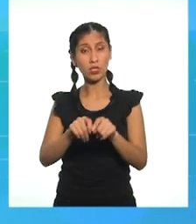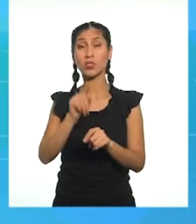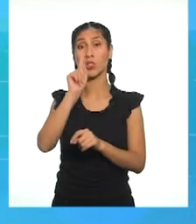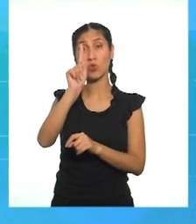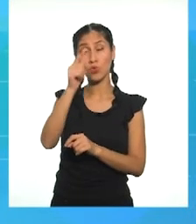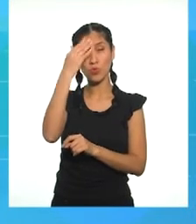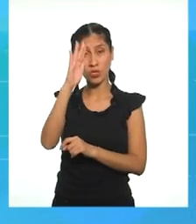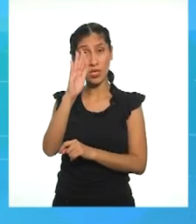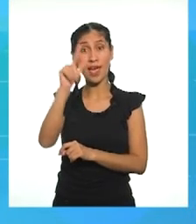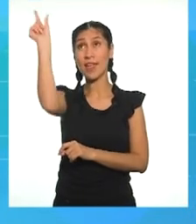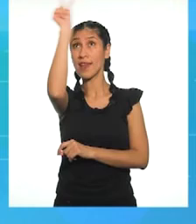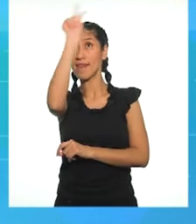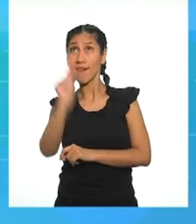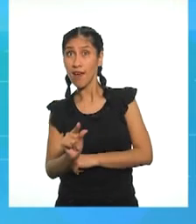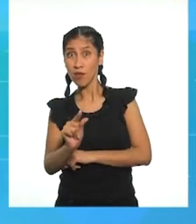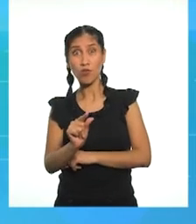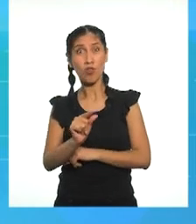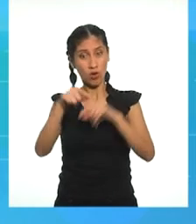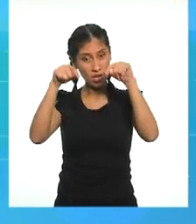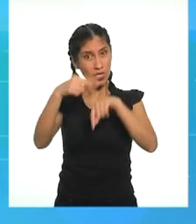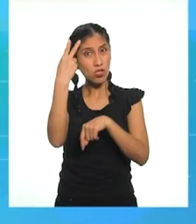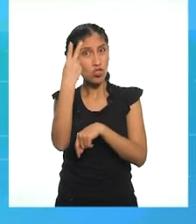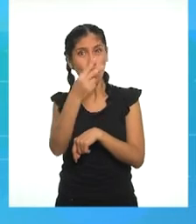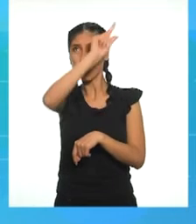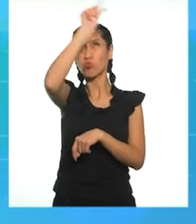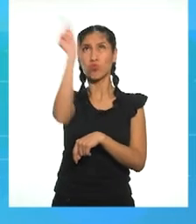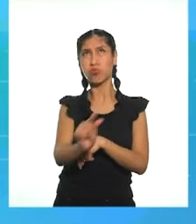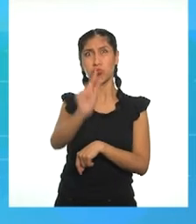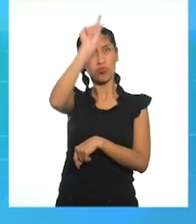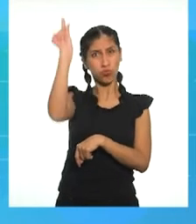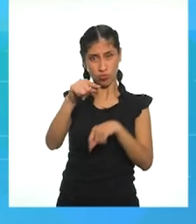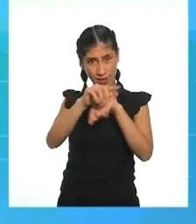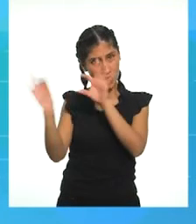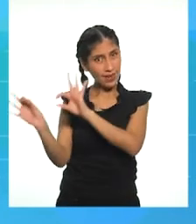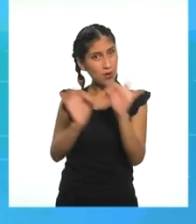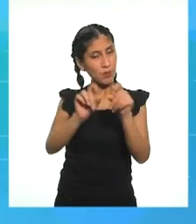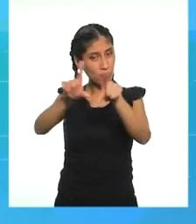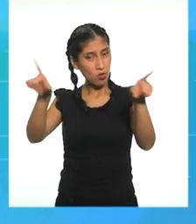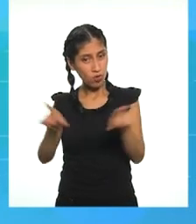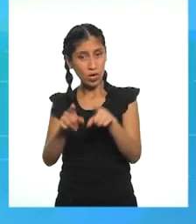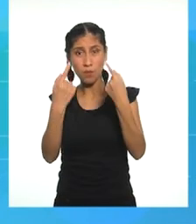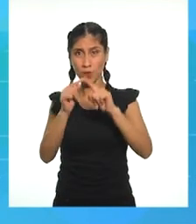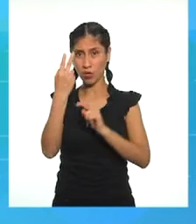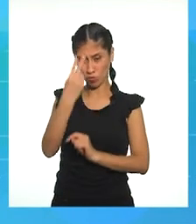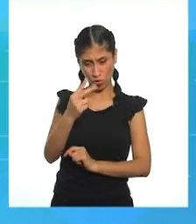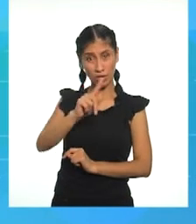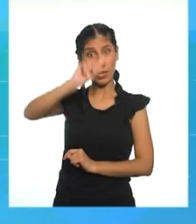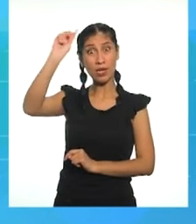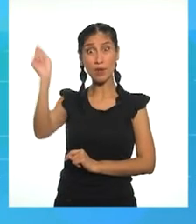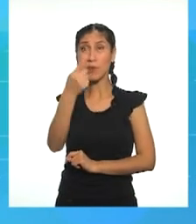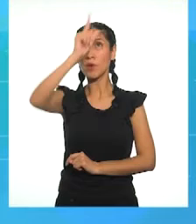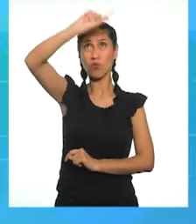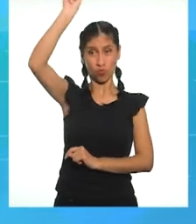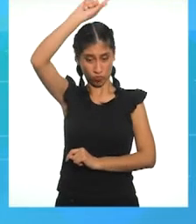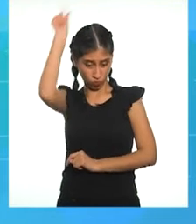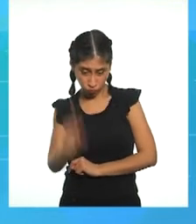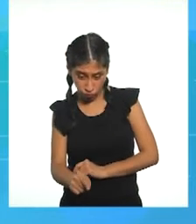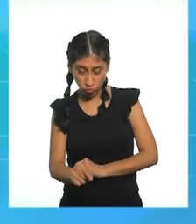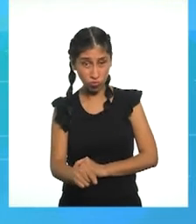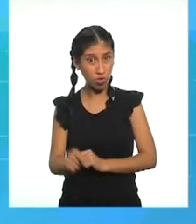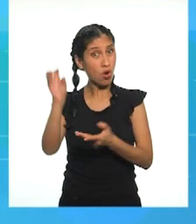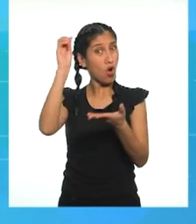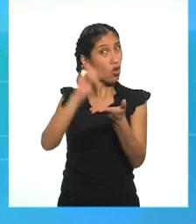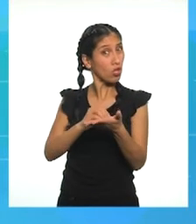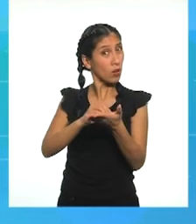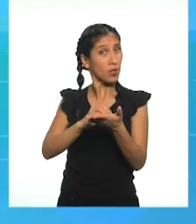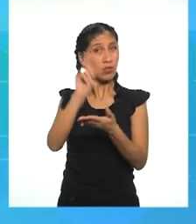2 veces en el mismo sitio, pero encontró que ya la primera había hecho suficiente daño, que ya no era necesario y